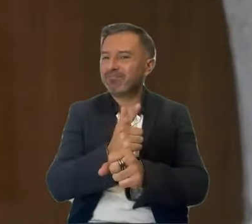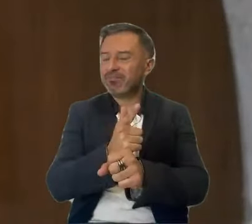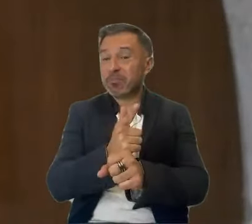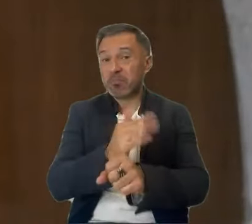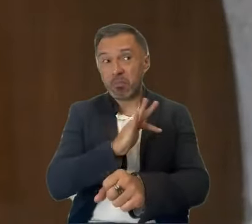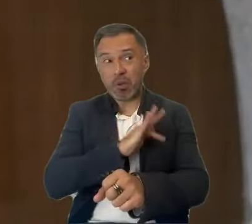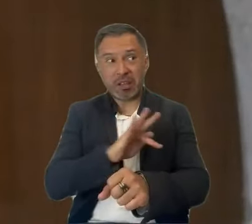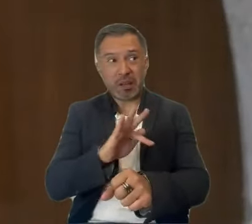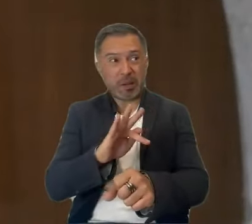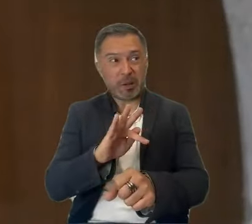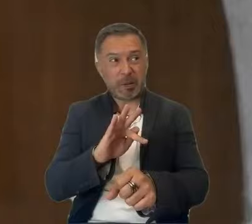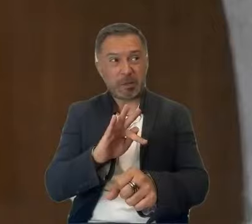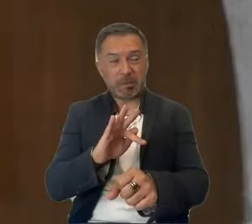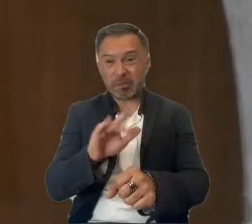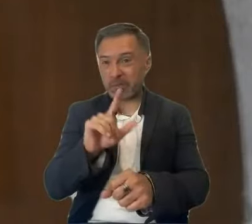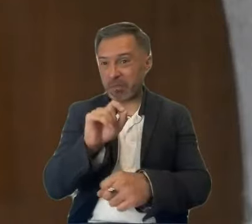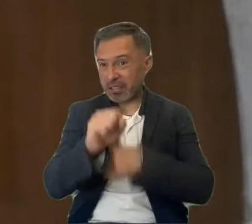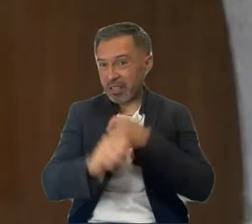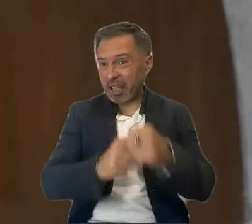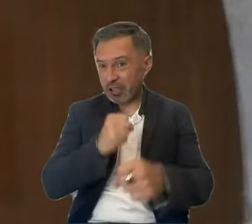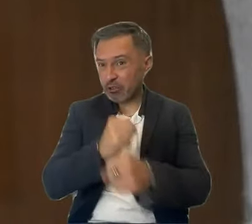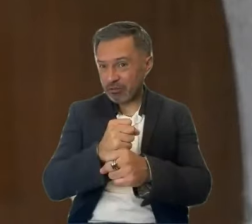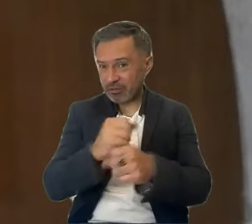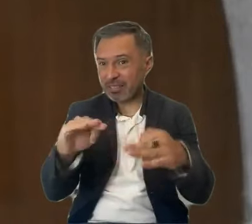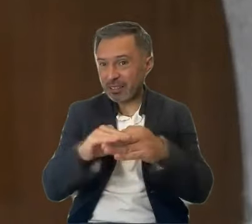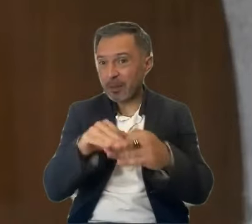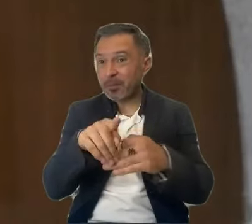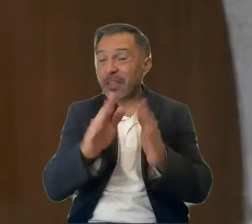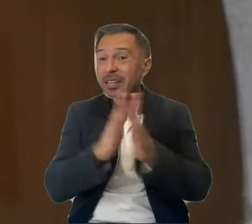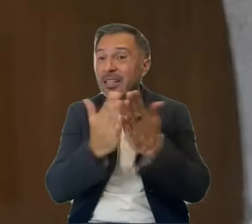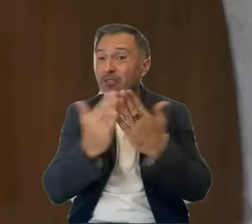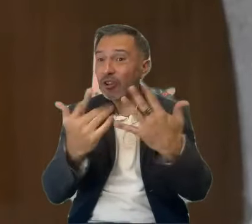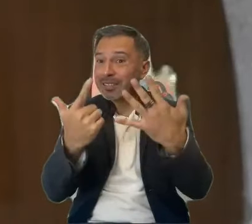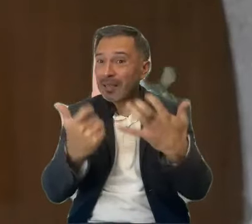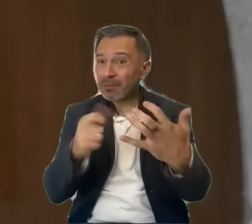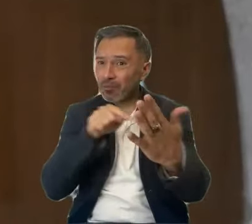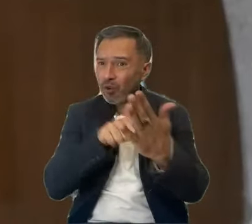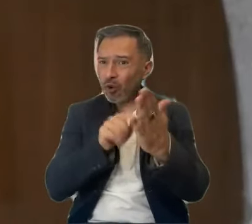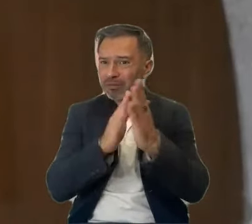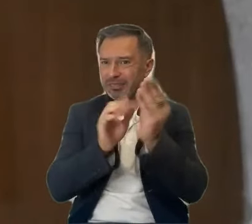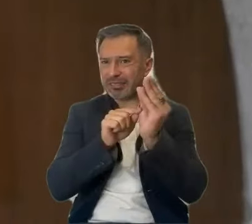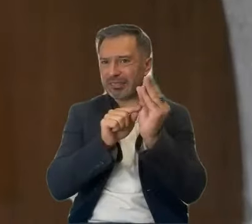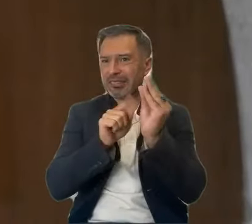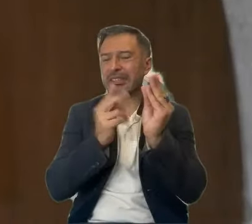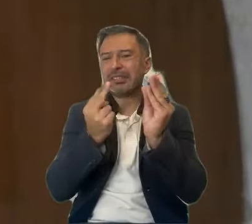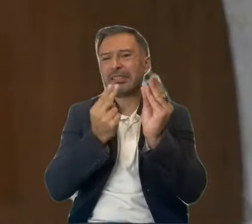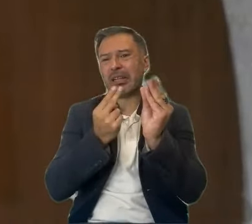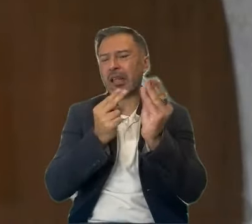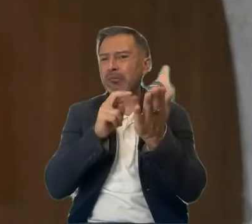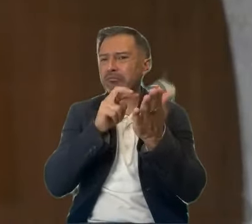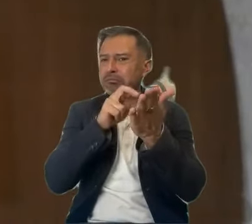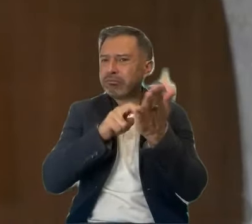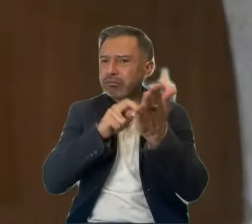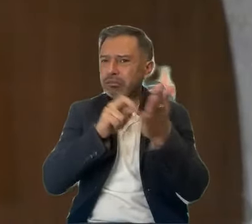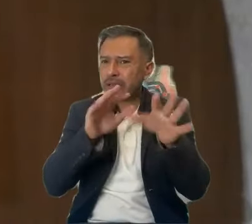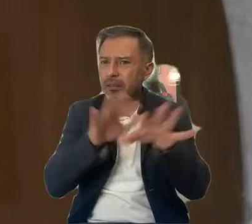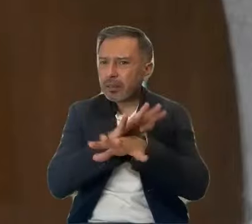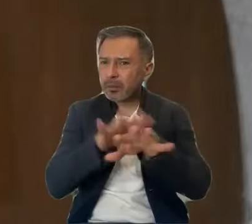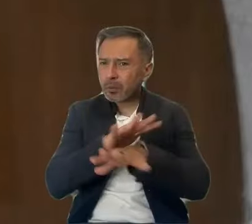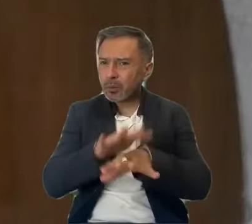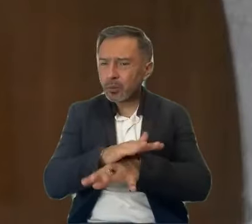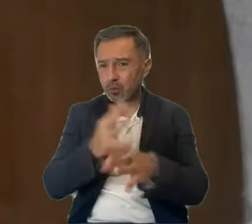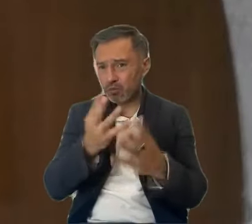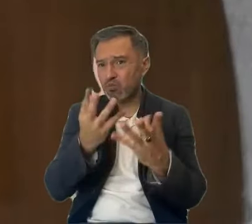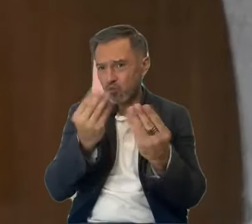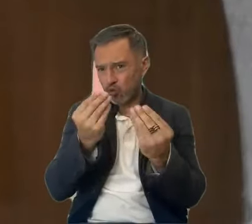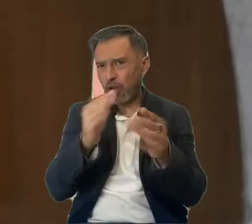años, este libro séptimo necesitaba algunas adecuaciones. Decidimos hacerlo y